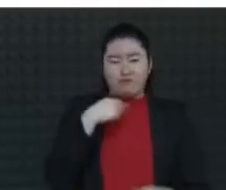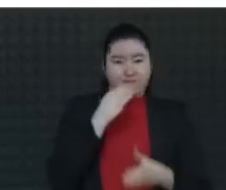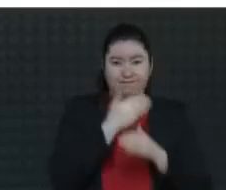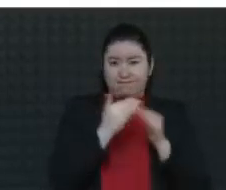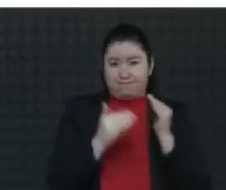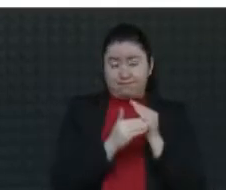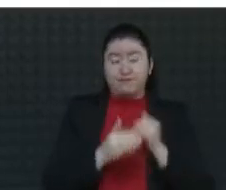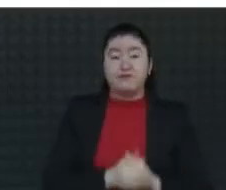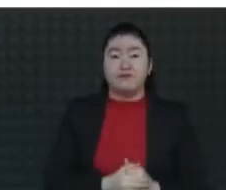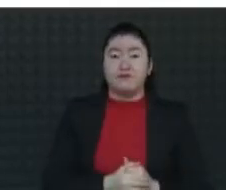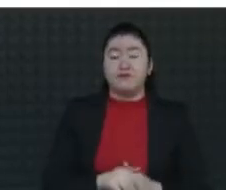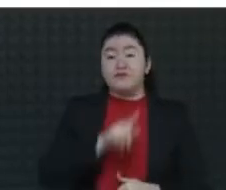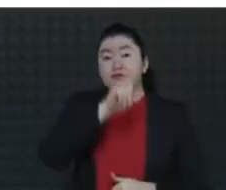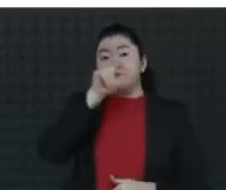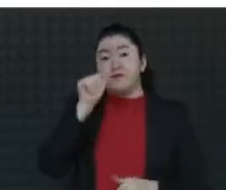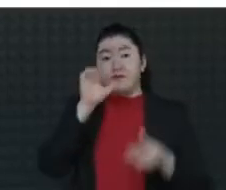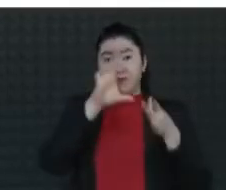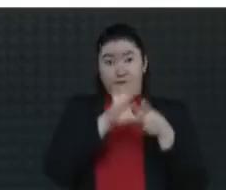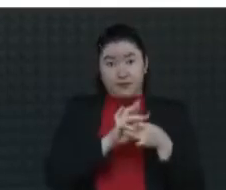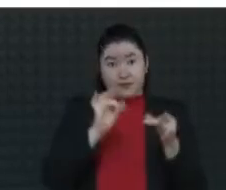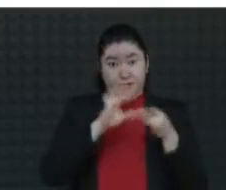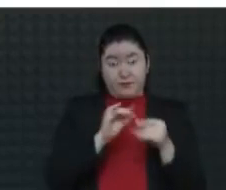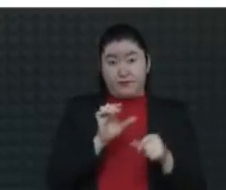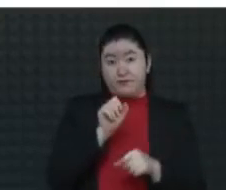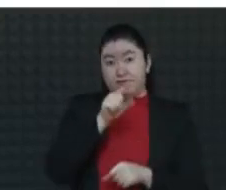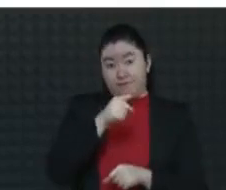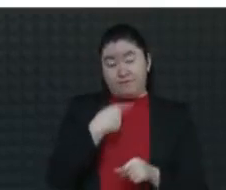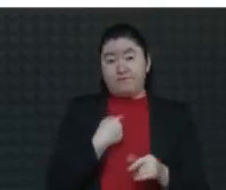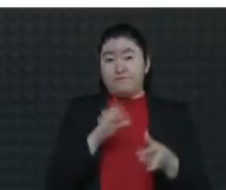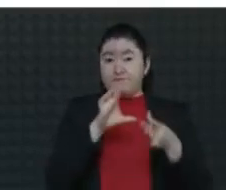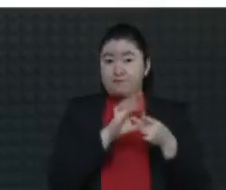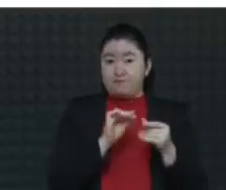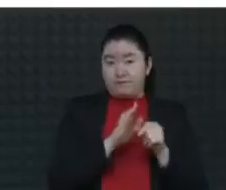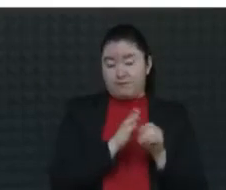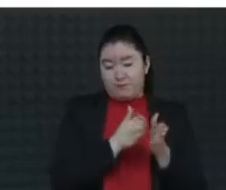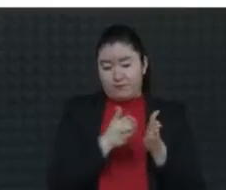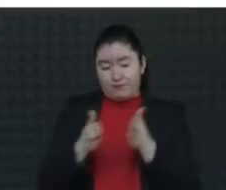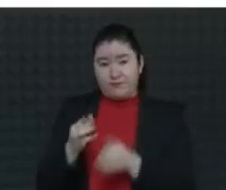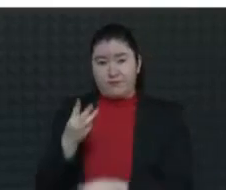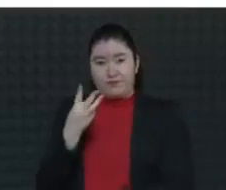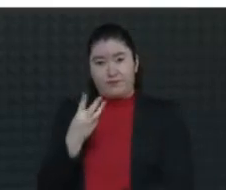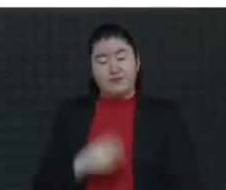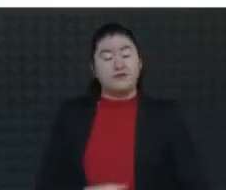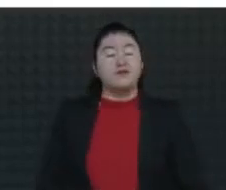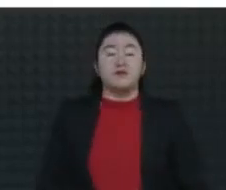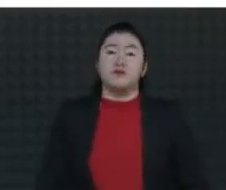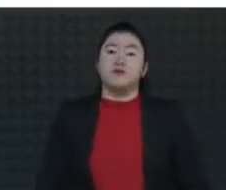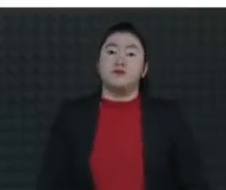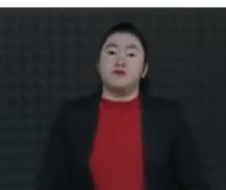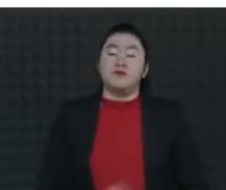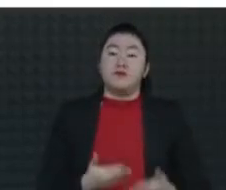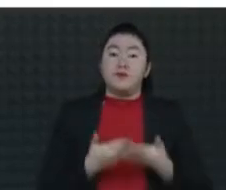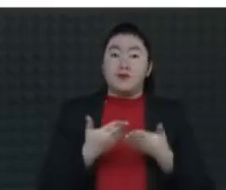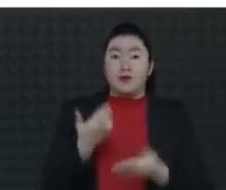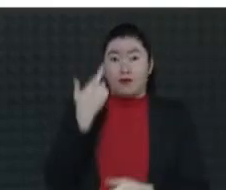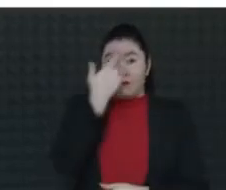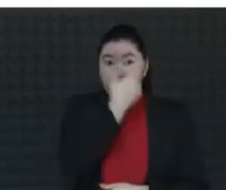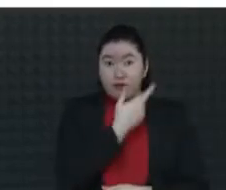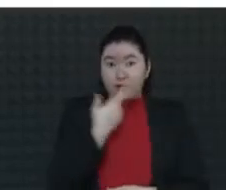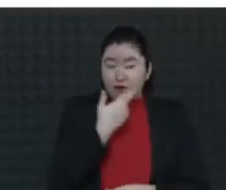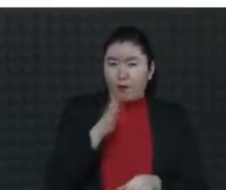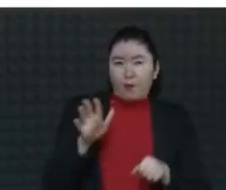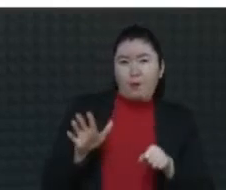Resultados adicionales se presentarán en el reporte de causa raíz de la fase 3. El reporte de causa raíz